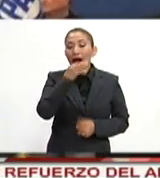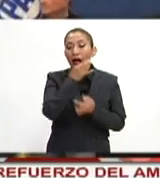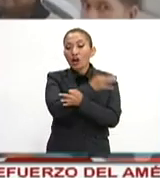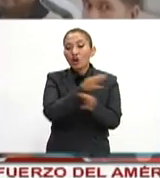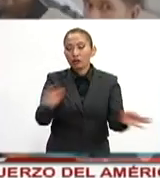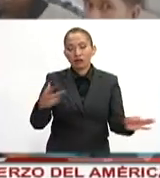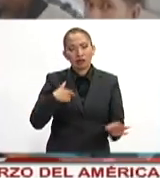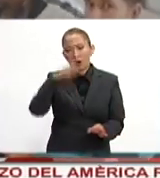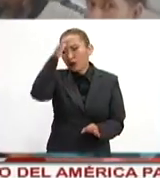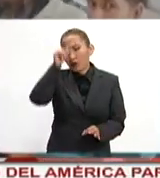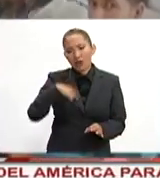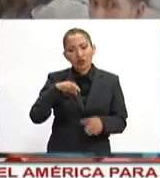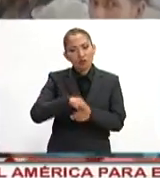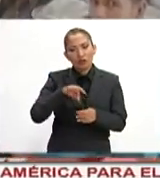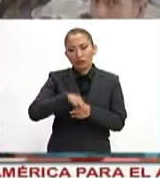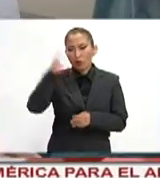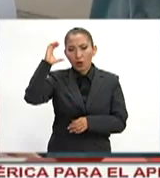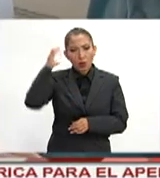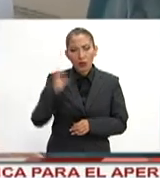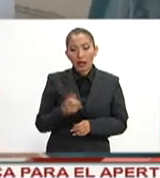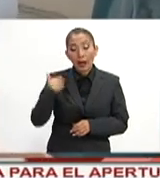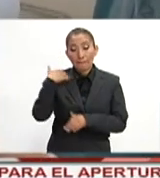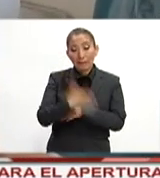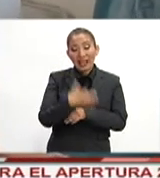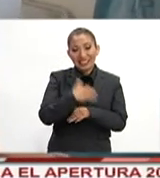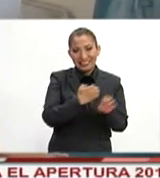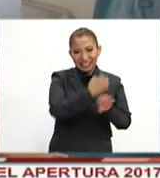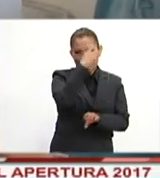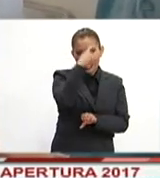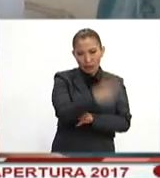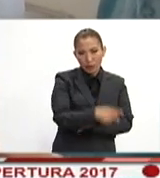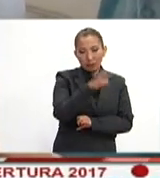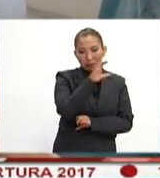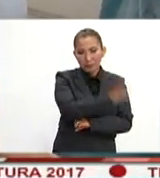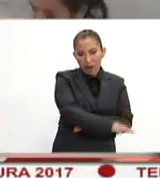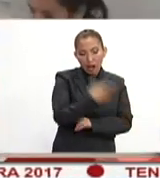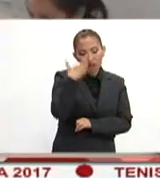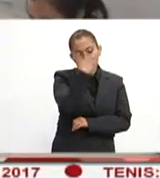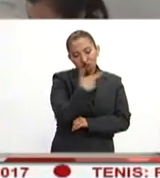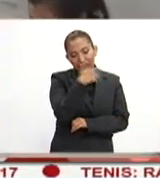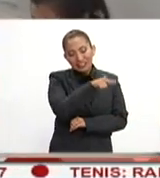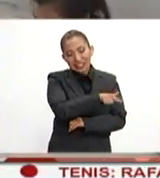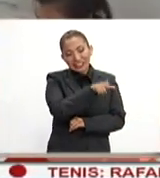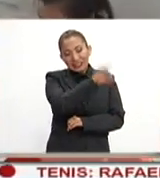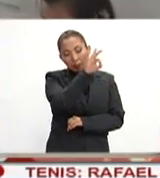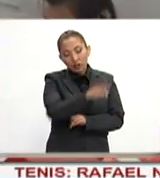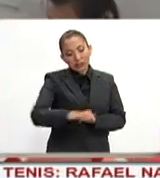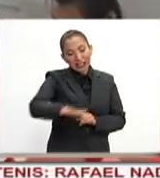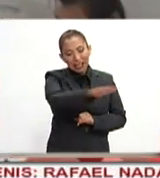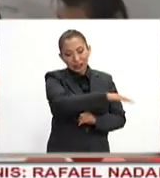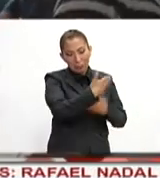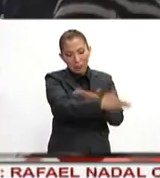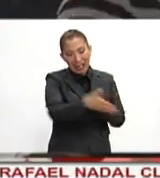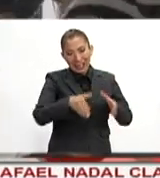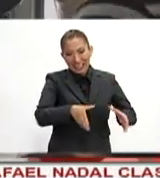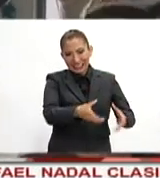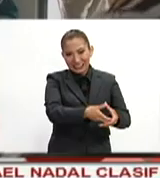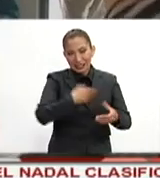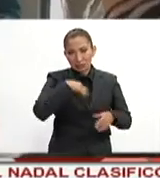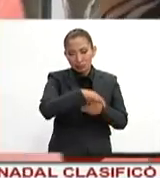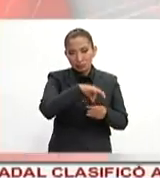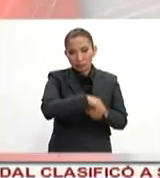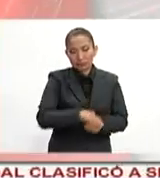que impugnará las elecciones en Coahuila, mientras que en el Estado de México revisarán 17% de los paquetes